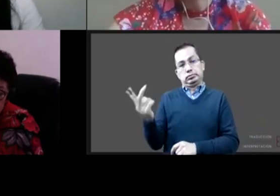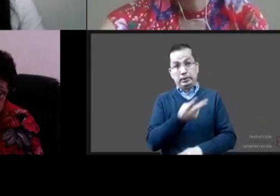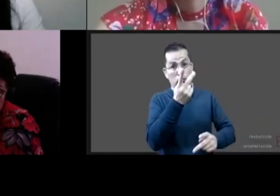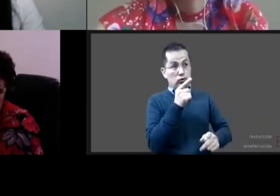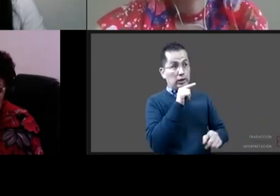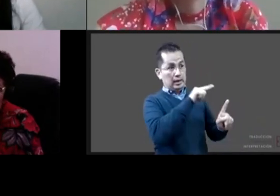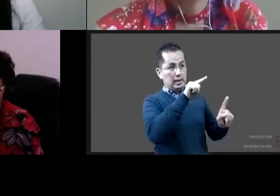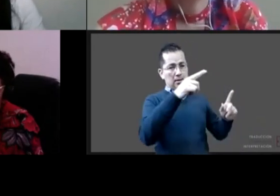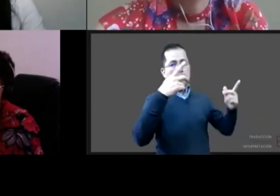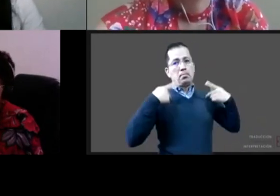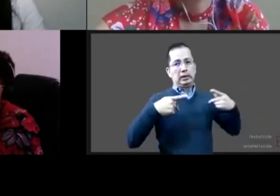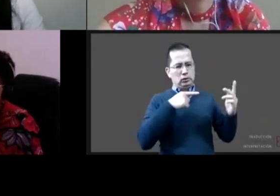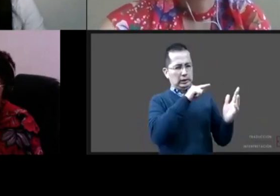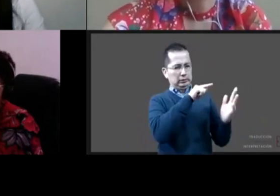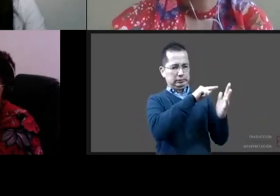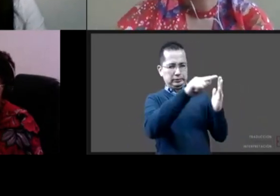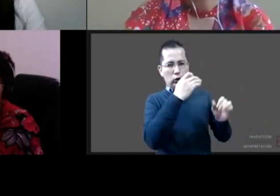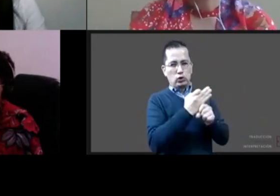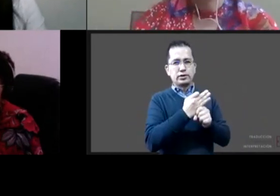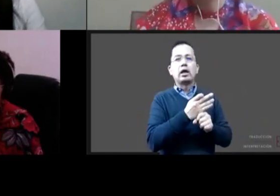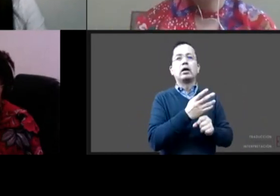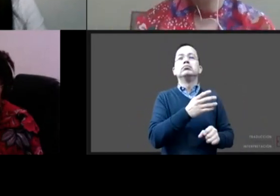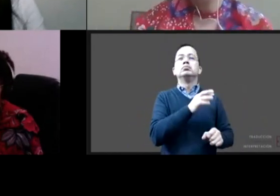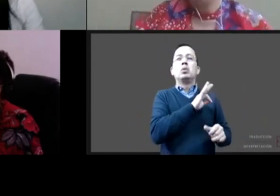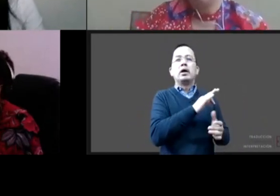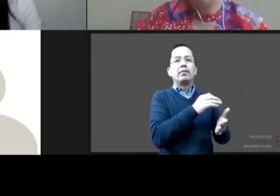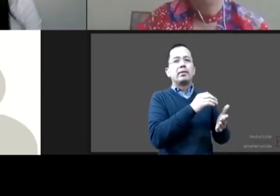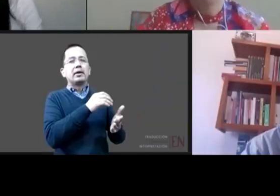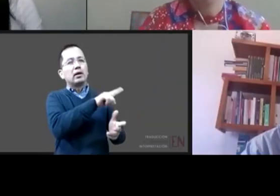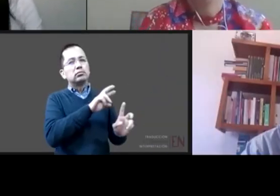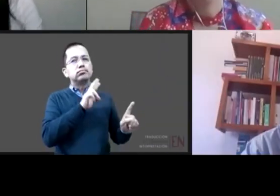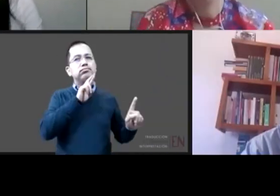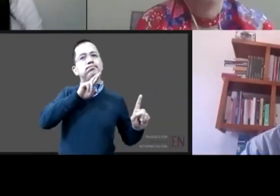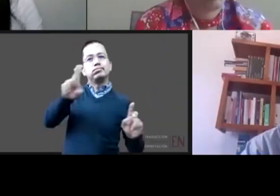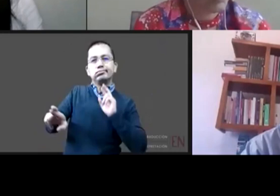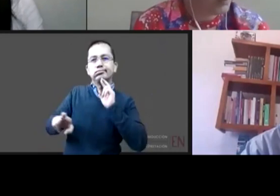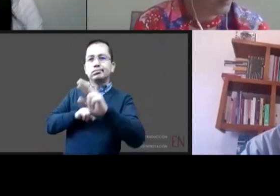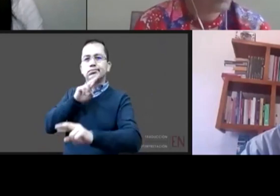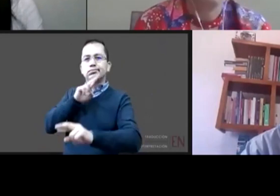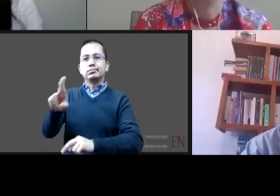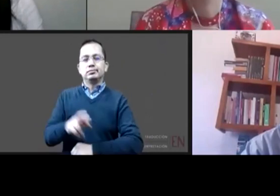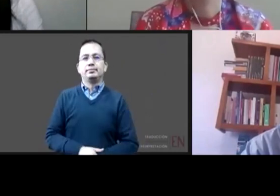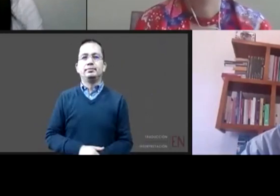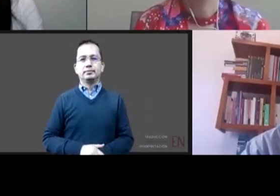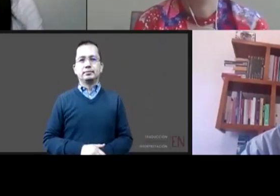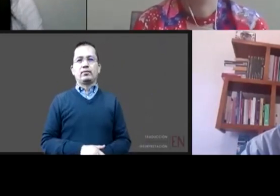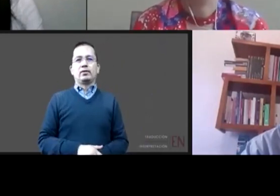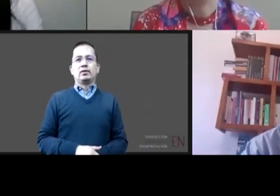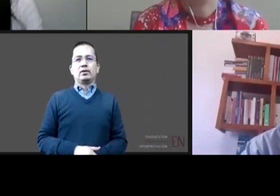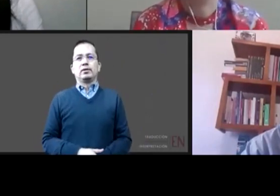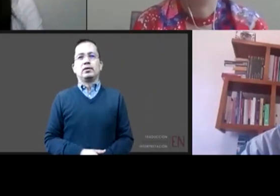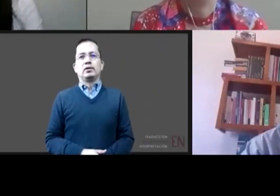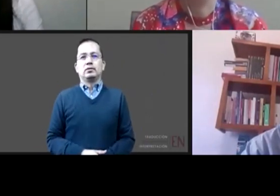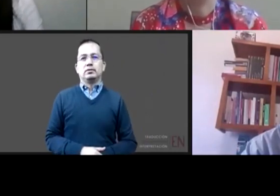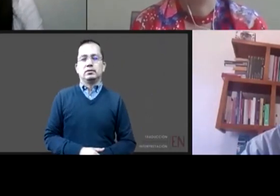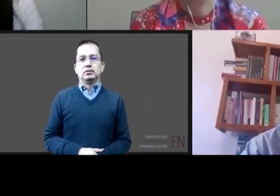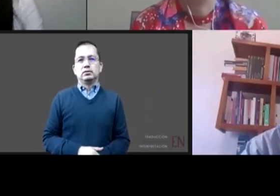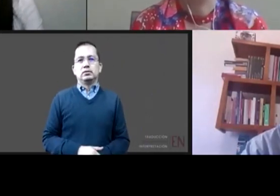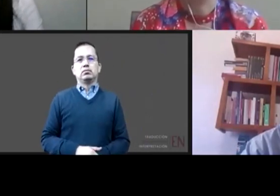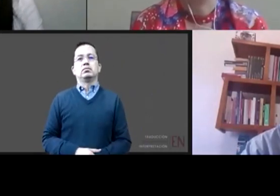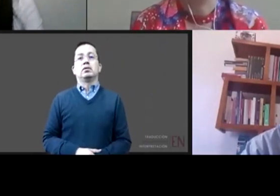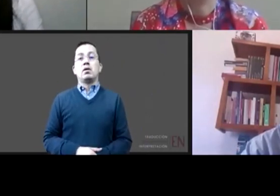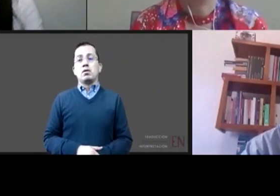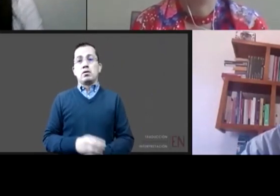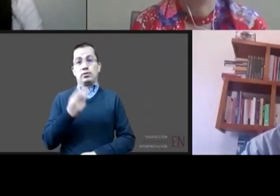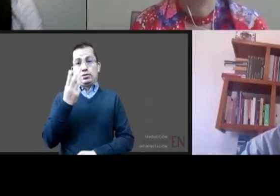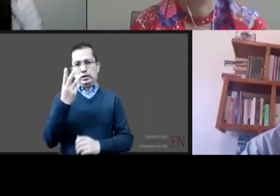Ricardo, nos ayuden también en la ronda final a devolver. Bueno, hay 3 elementos que me parece que son